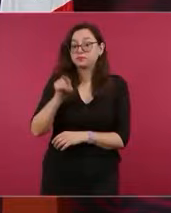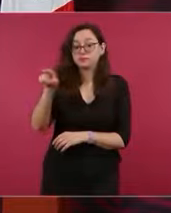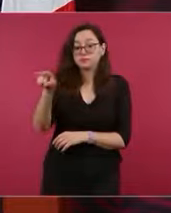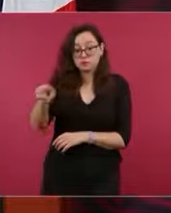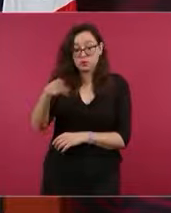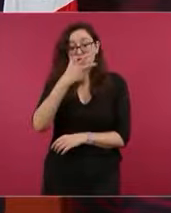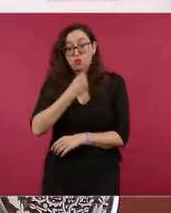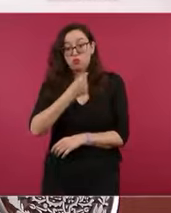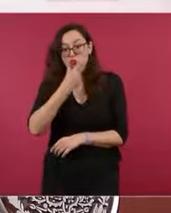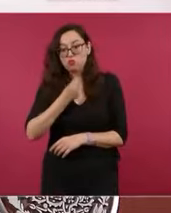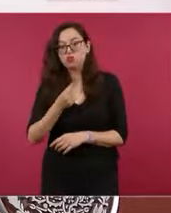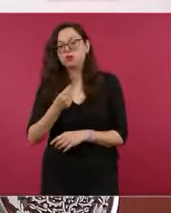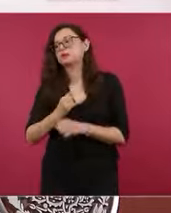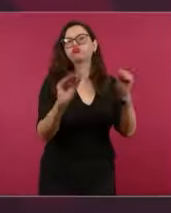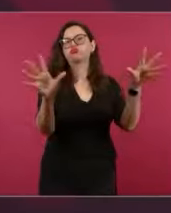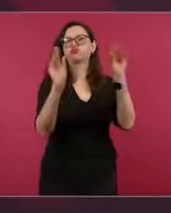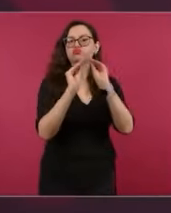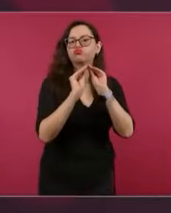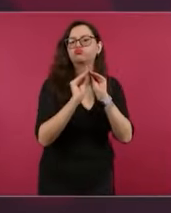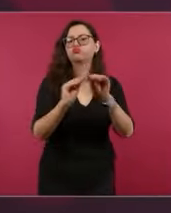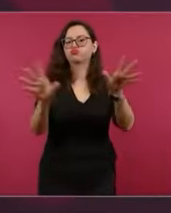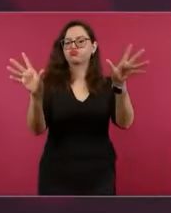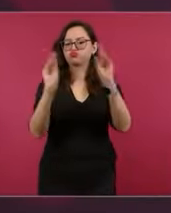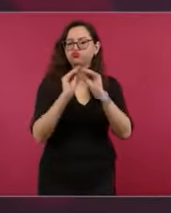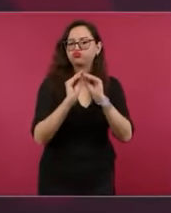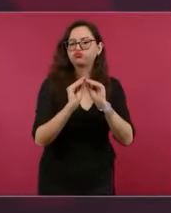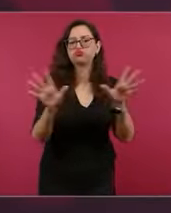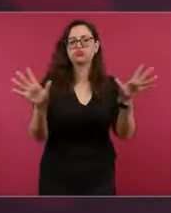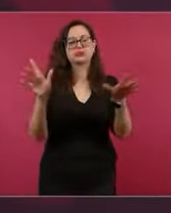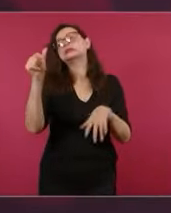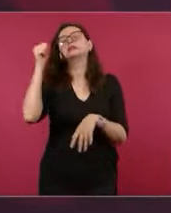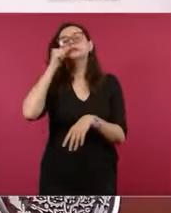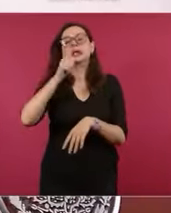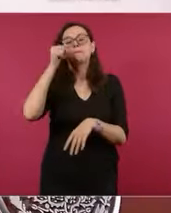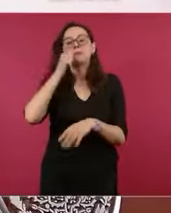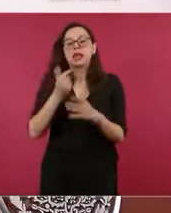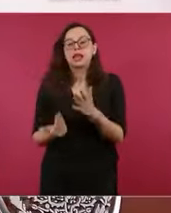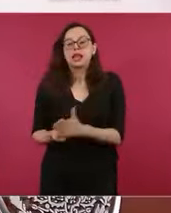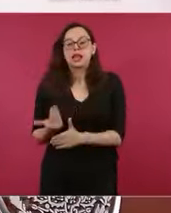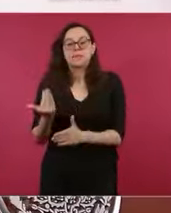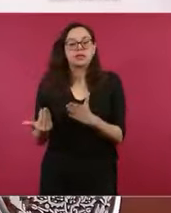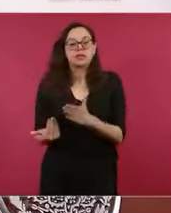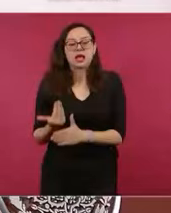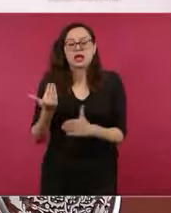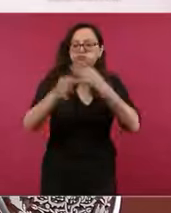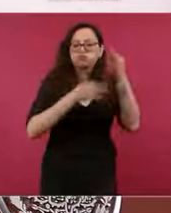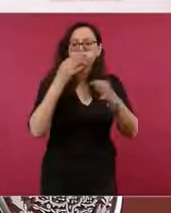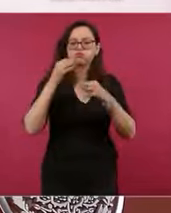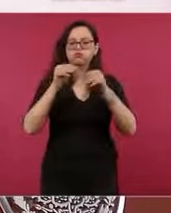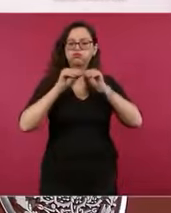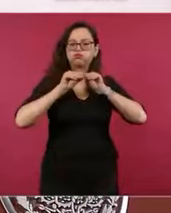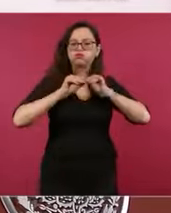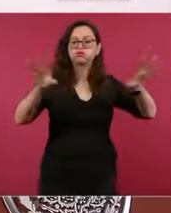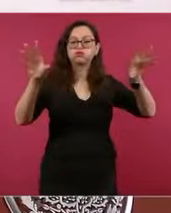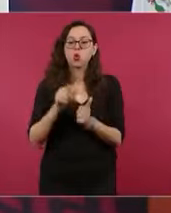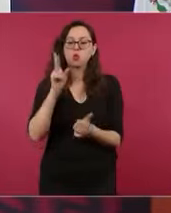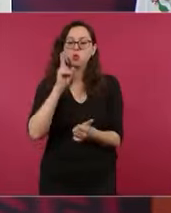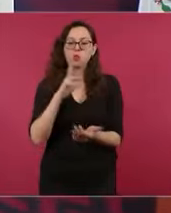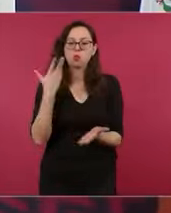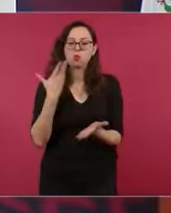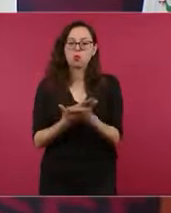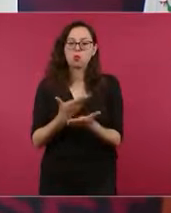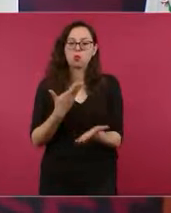un programa de radio. Y todas las mañanas denuncia con pruebas, fuerte.